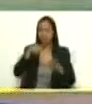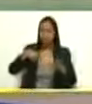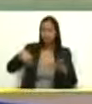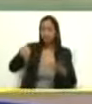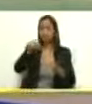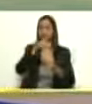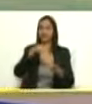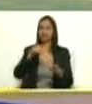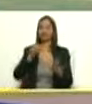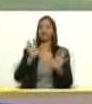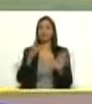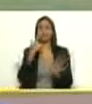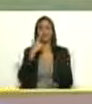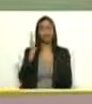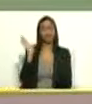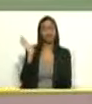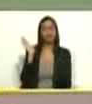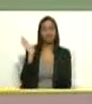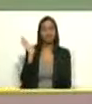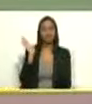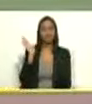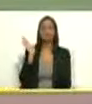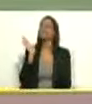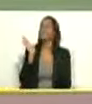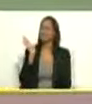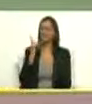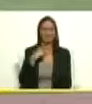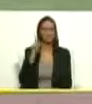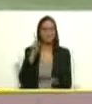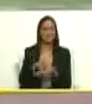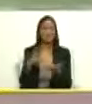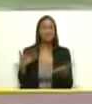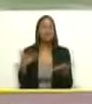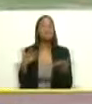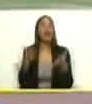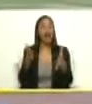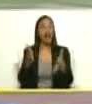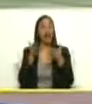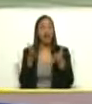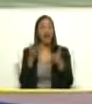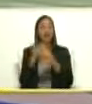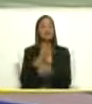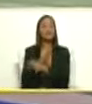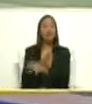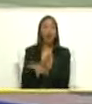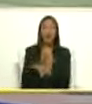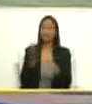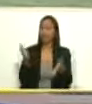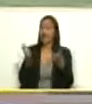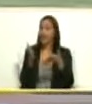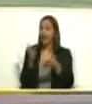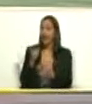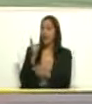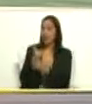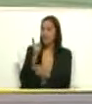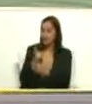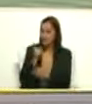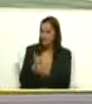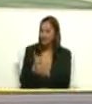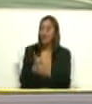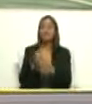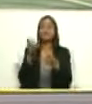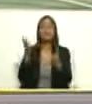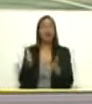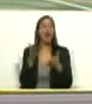prepararnos para ganar ganar el juego ganar la competencia ganar la